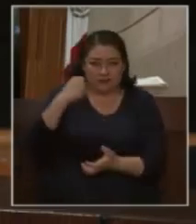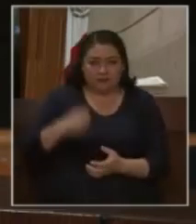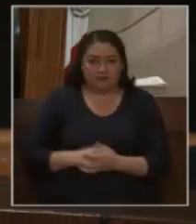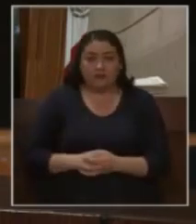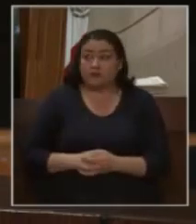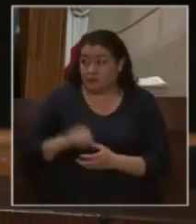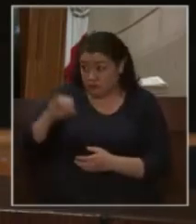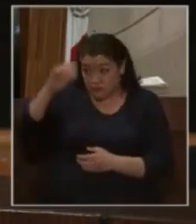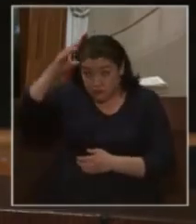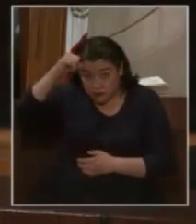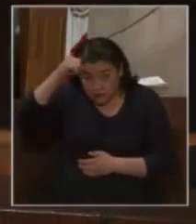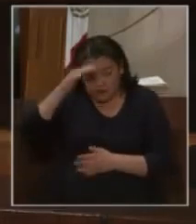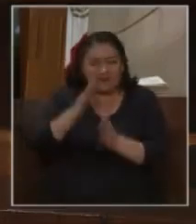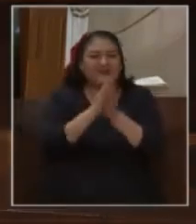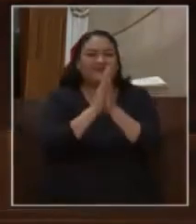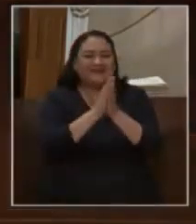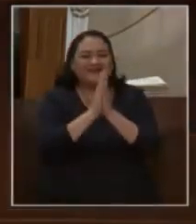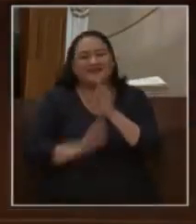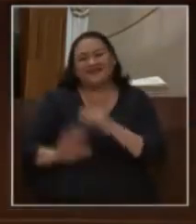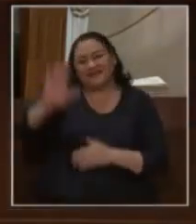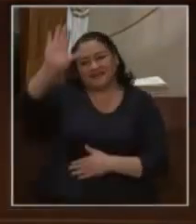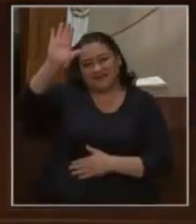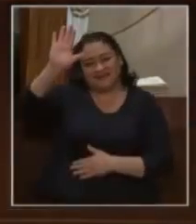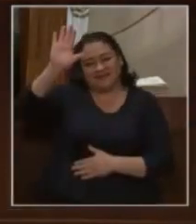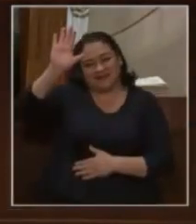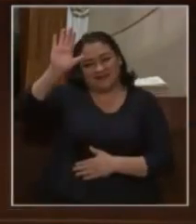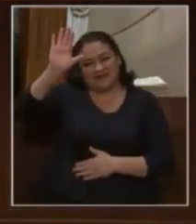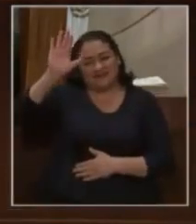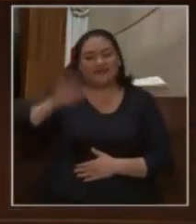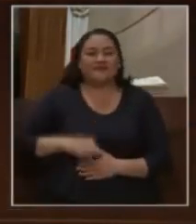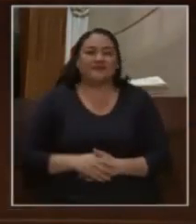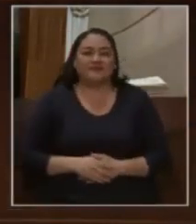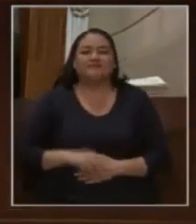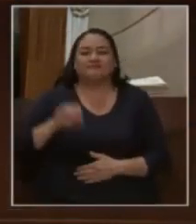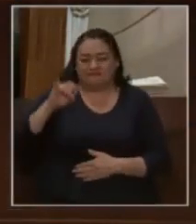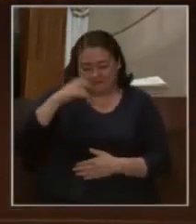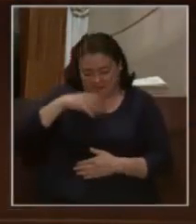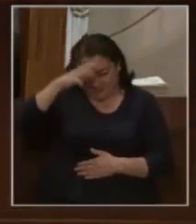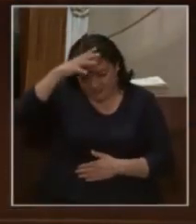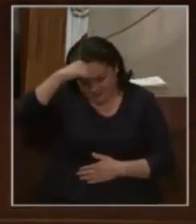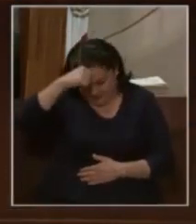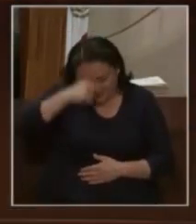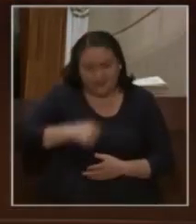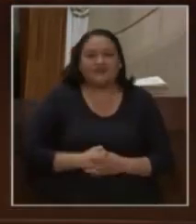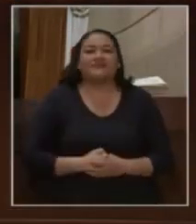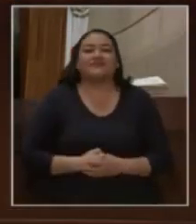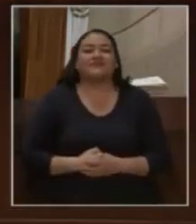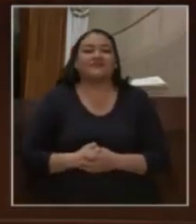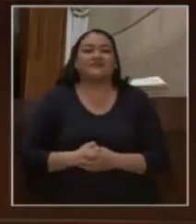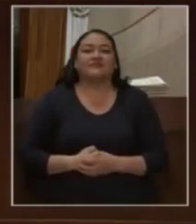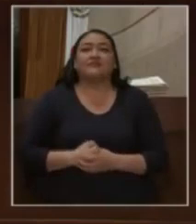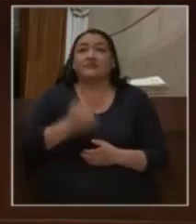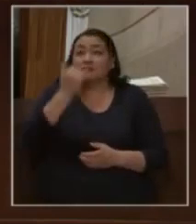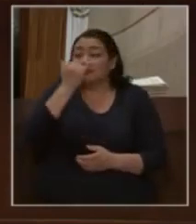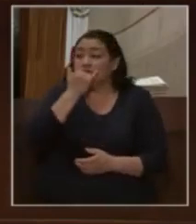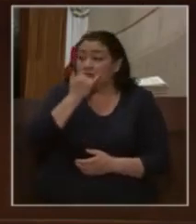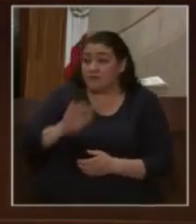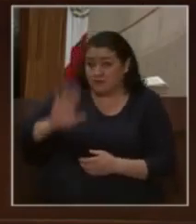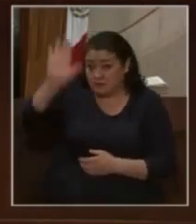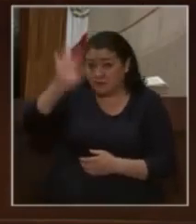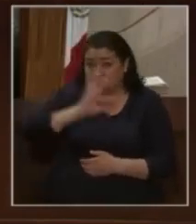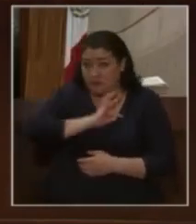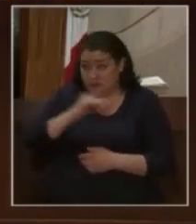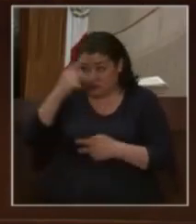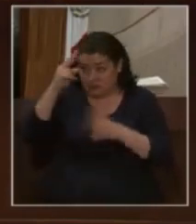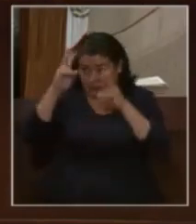Si están de acuerdo, sírvanse manifestarlo de forma económica. Se aprueba. ¿Podríamos cambiar el orden?